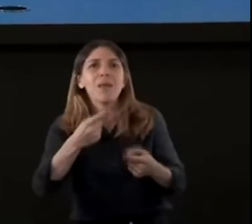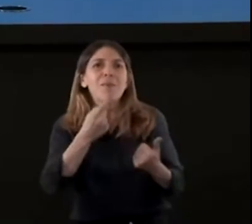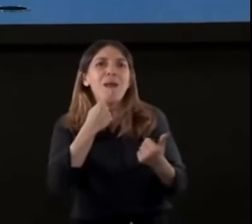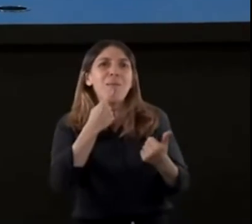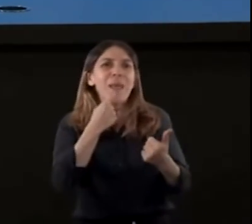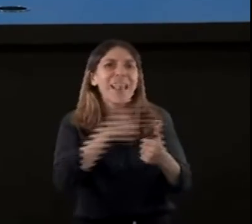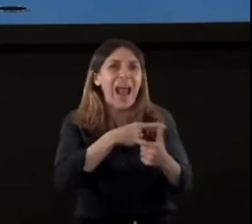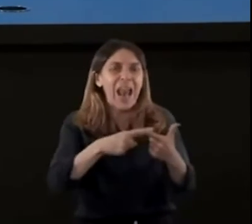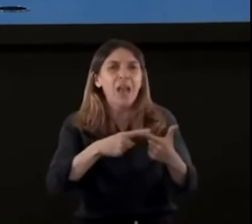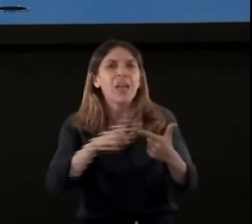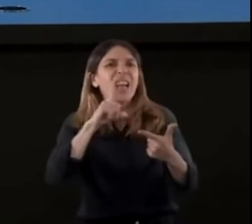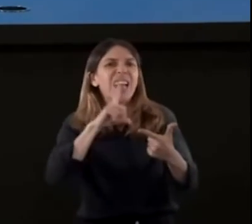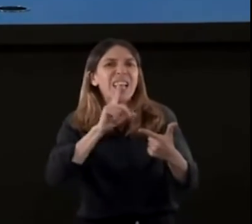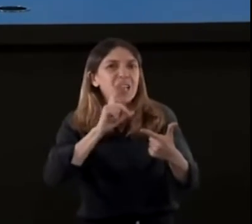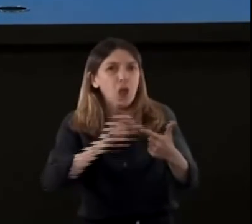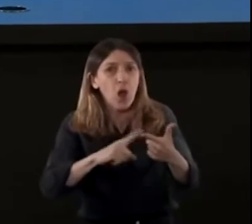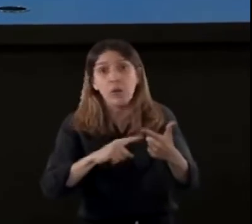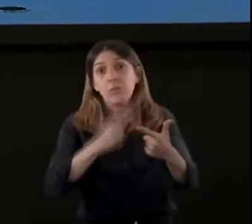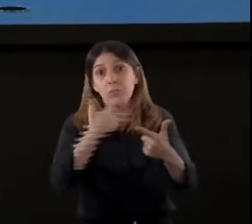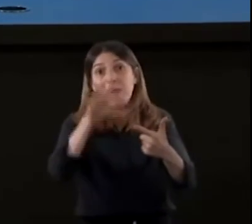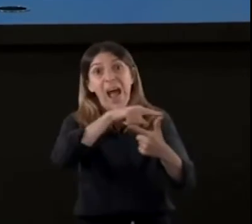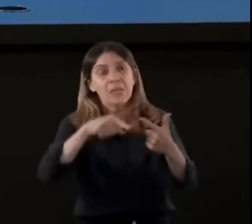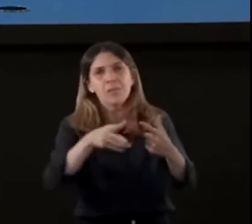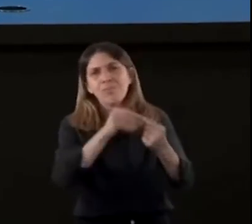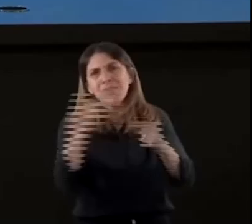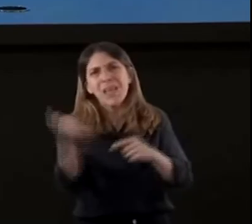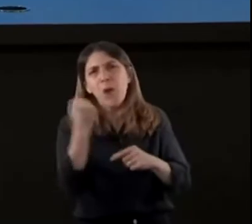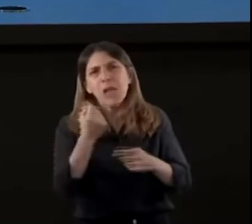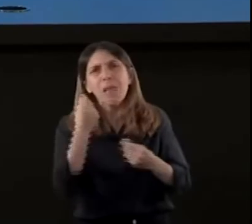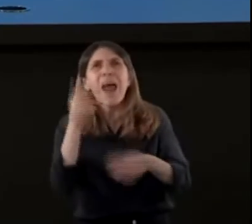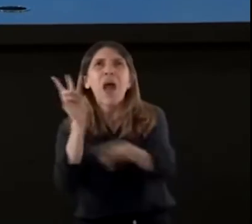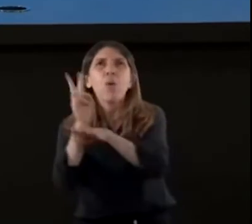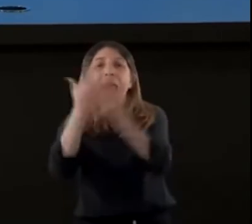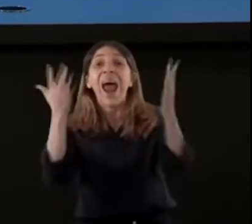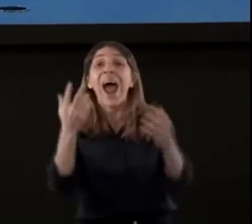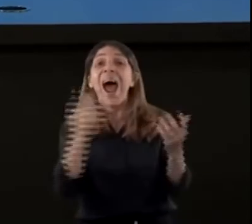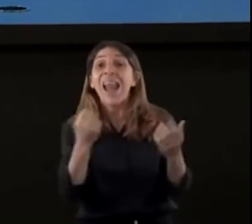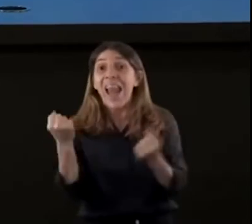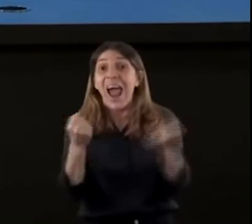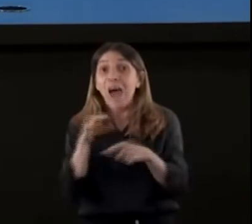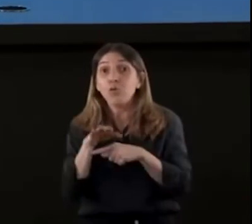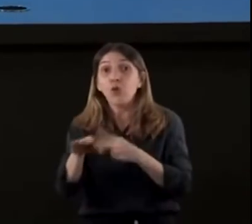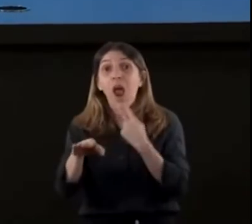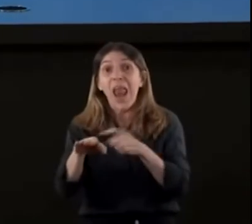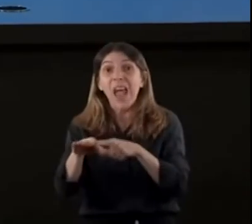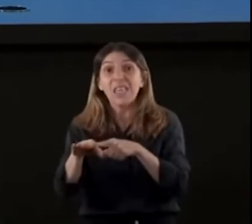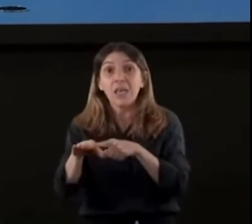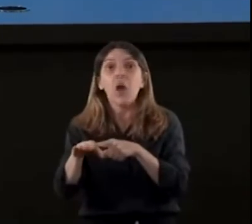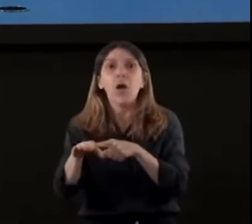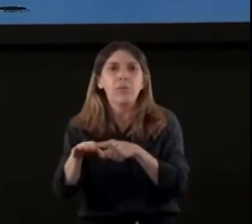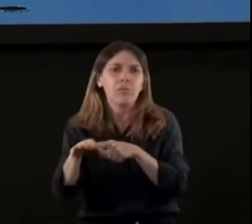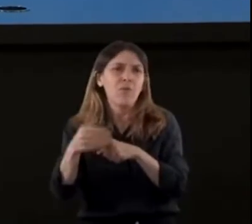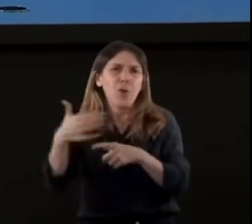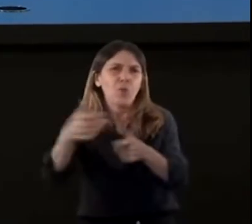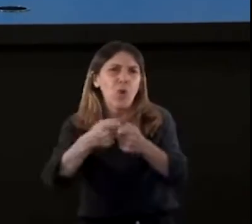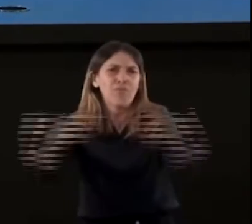metalífera y el litio, los cuales son claves para la transición ecológica. Un auto eléctrico, que es el que queremos que circule en el futuro porque